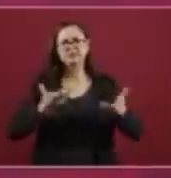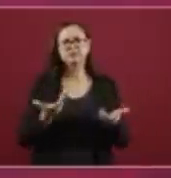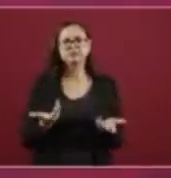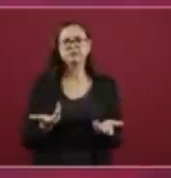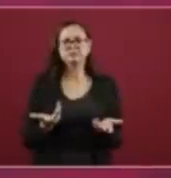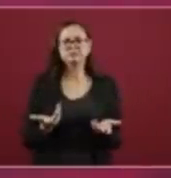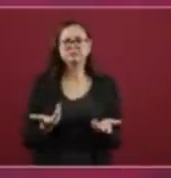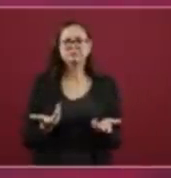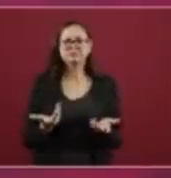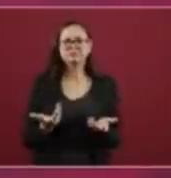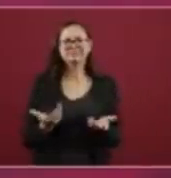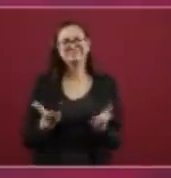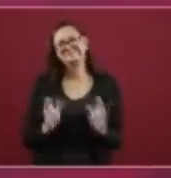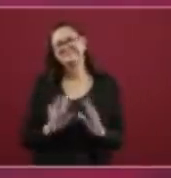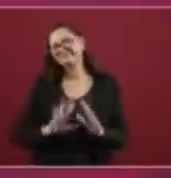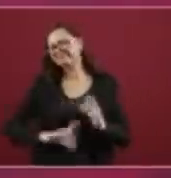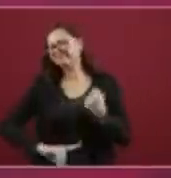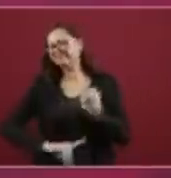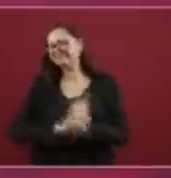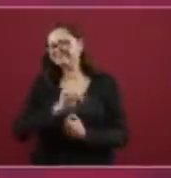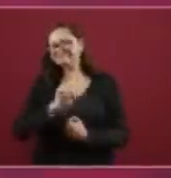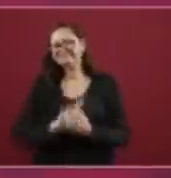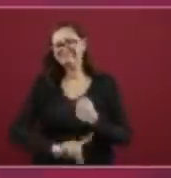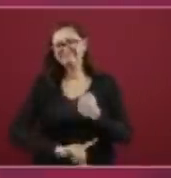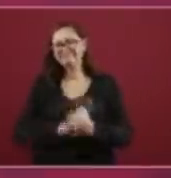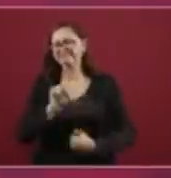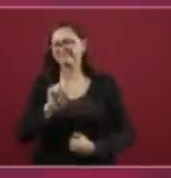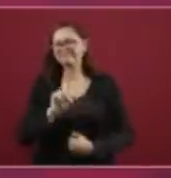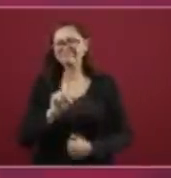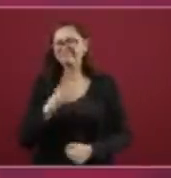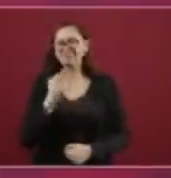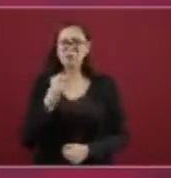No nos conviene a nadie